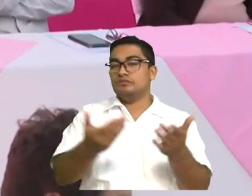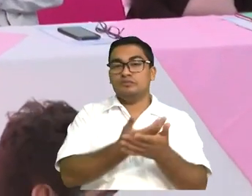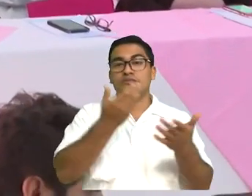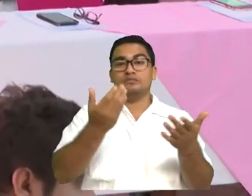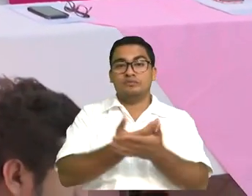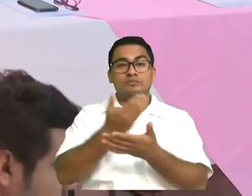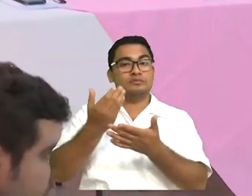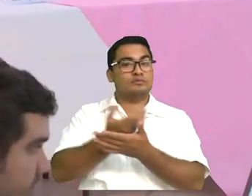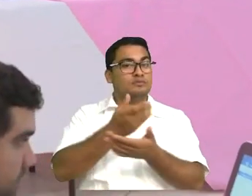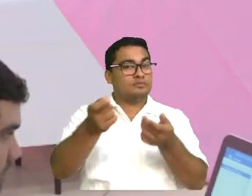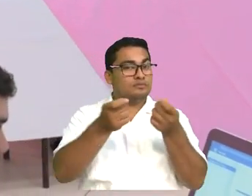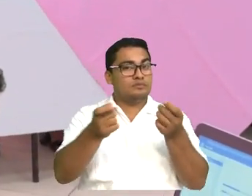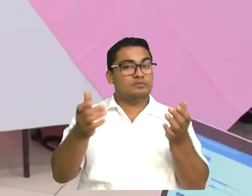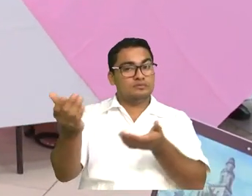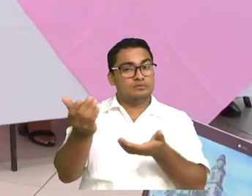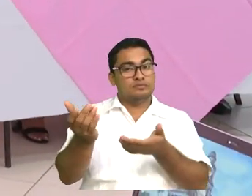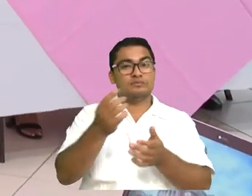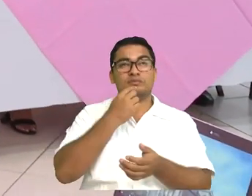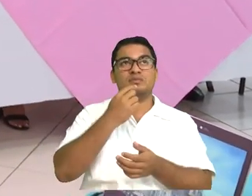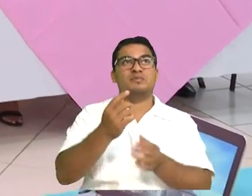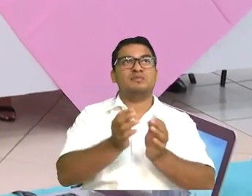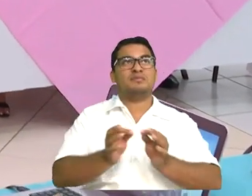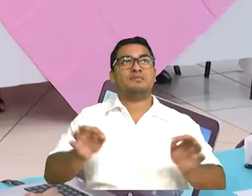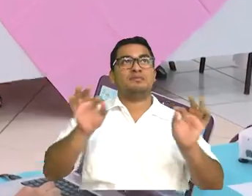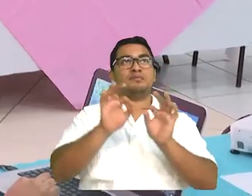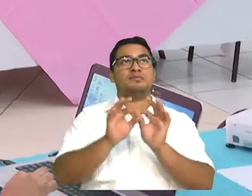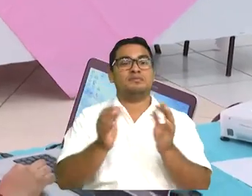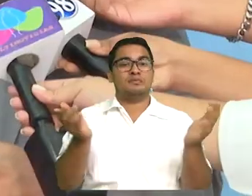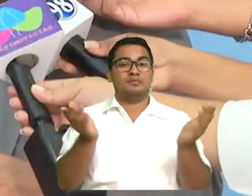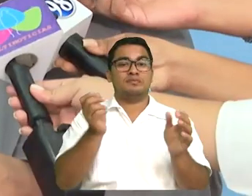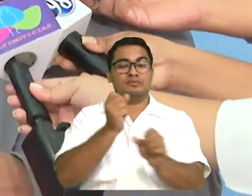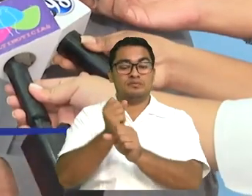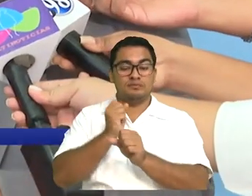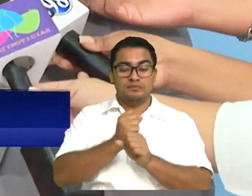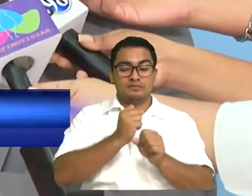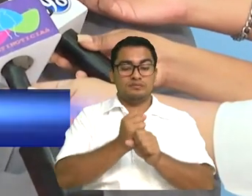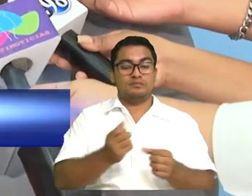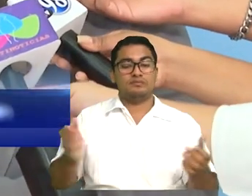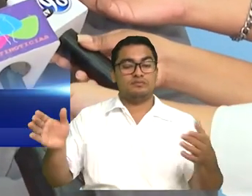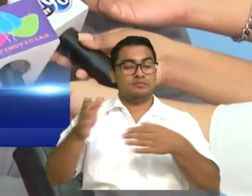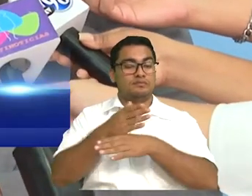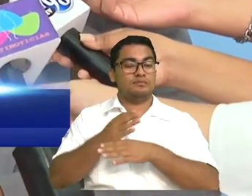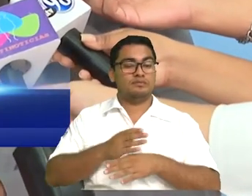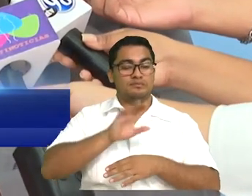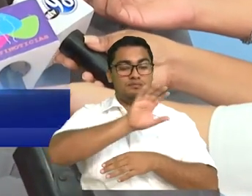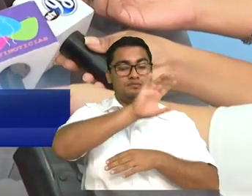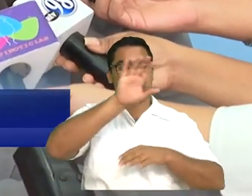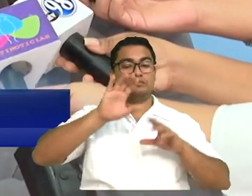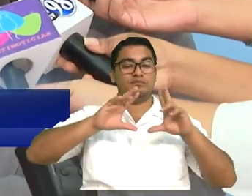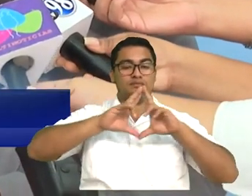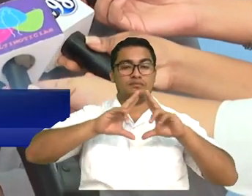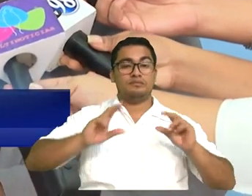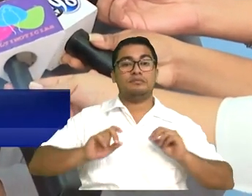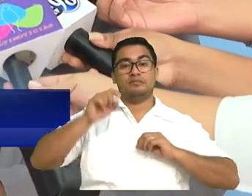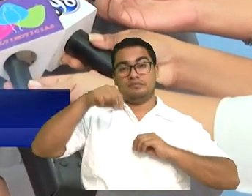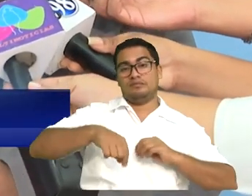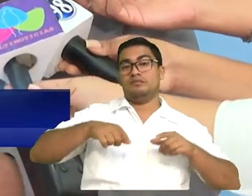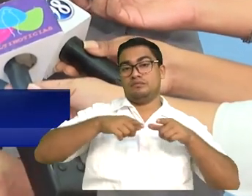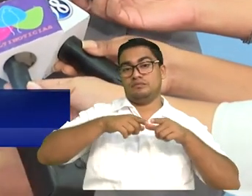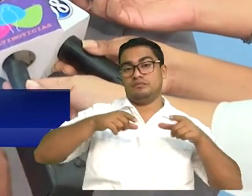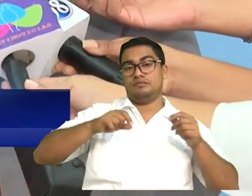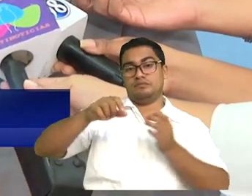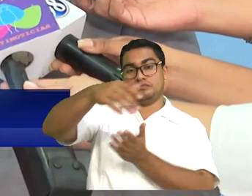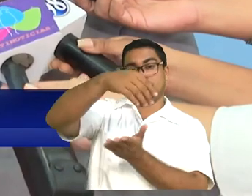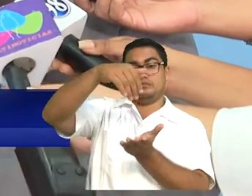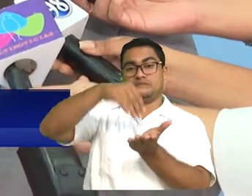de manejo de estos niños y tratando de hacer un trabajo en equipo desde los departamentos hasta el nivel central de que es Managua. Una de